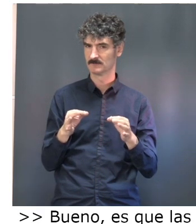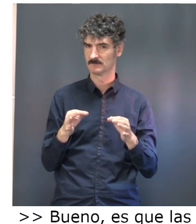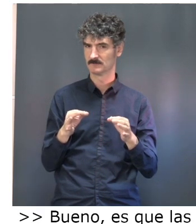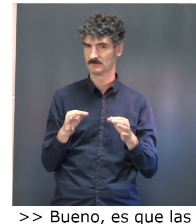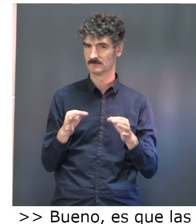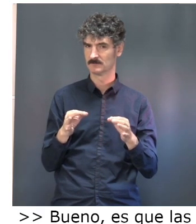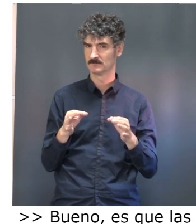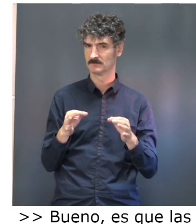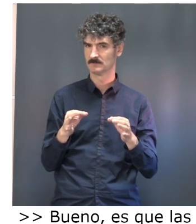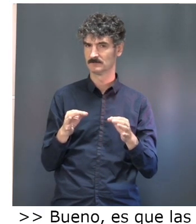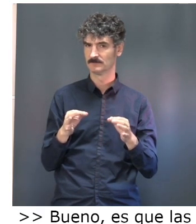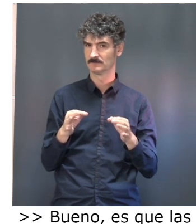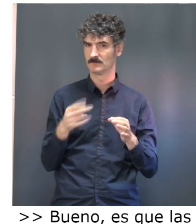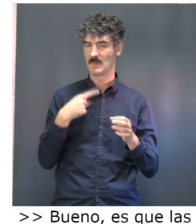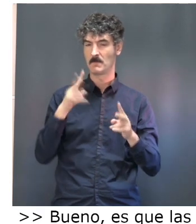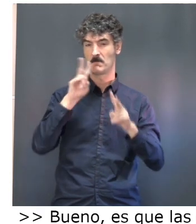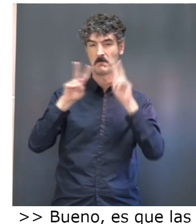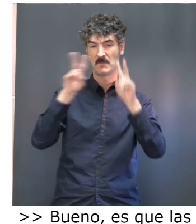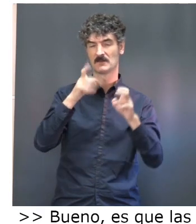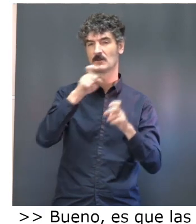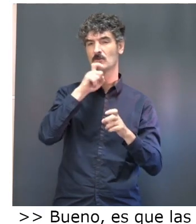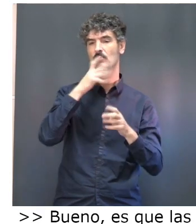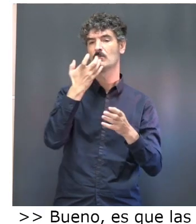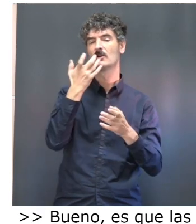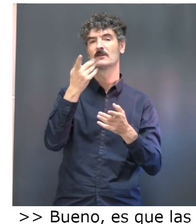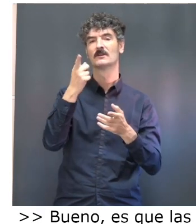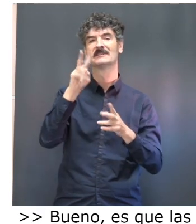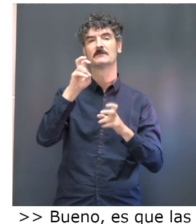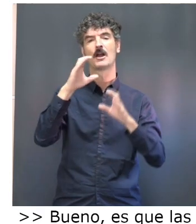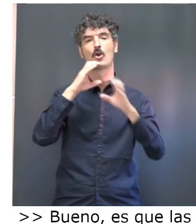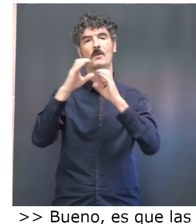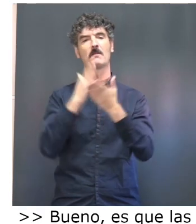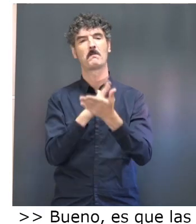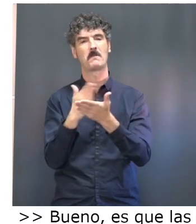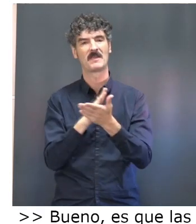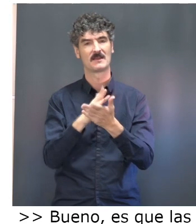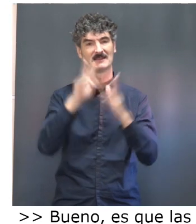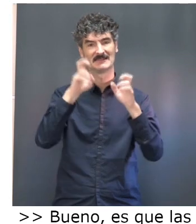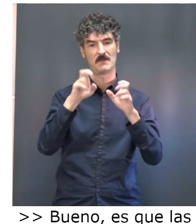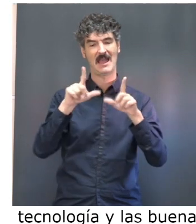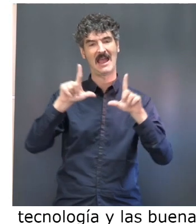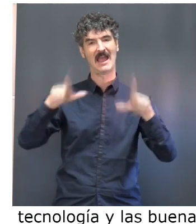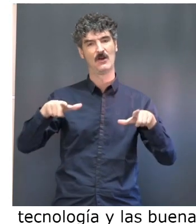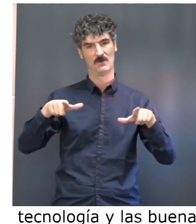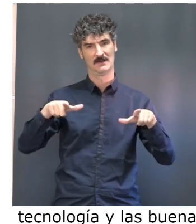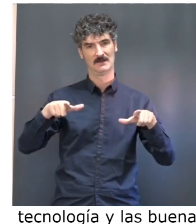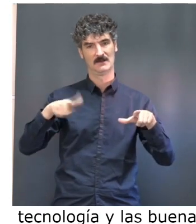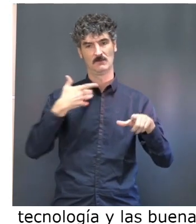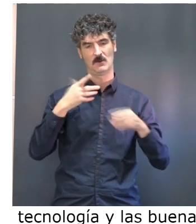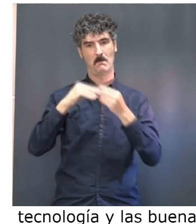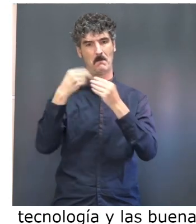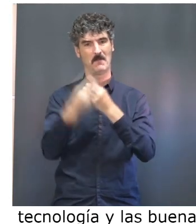más se visibiliza es como mediadores comunicativos dentro de las aulas o para generar